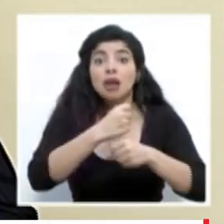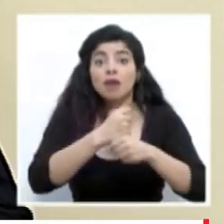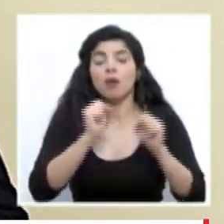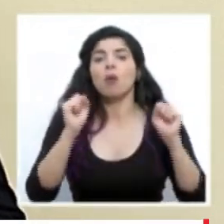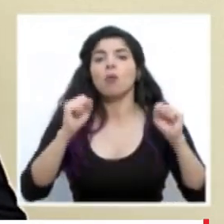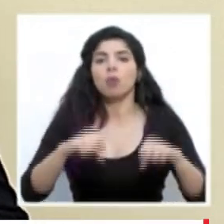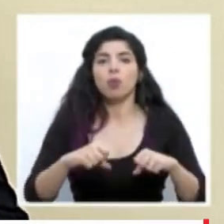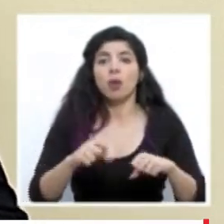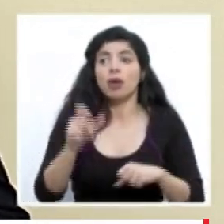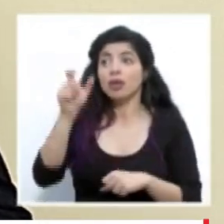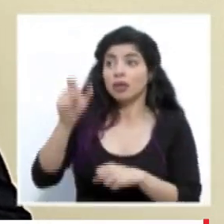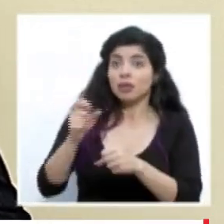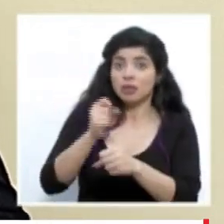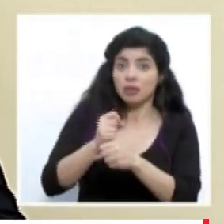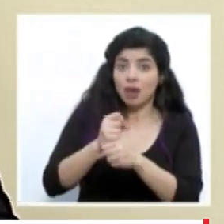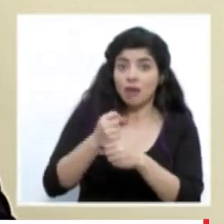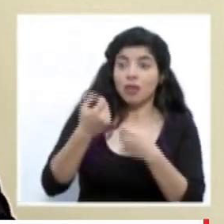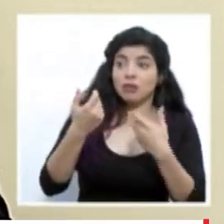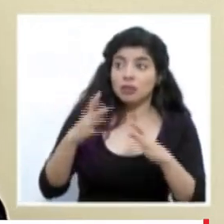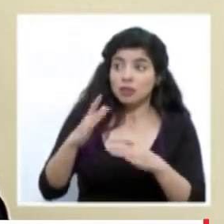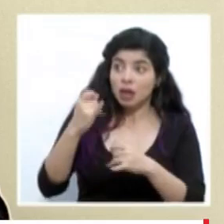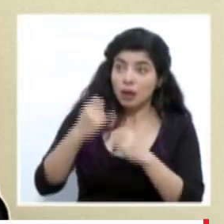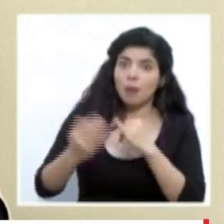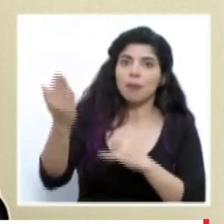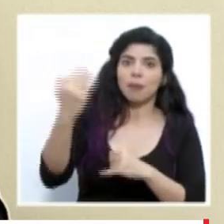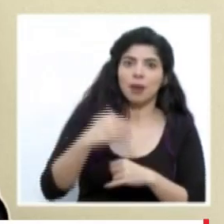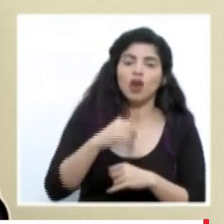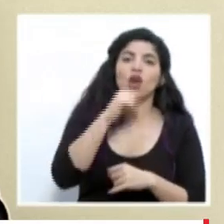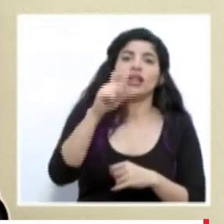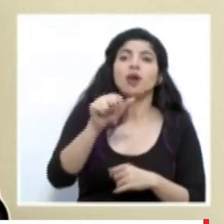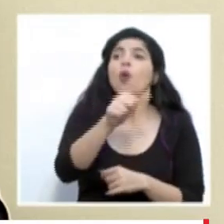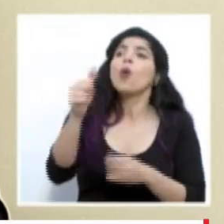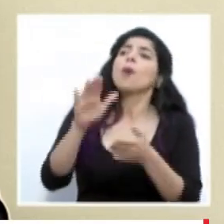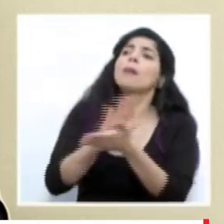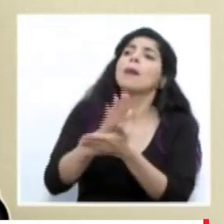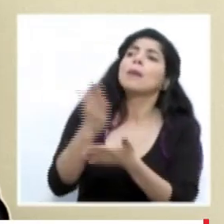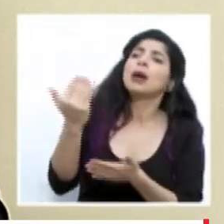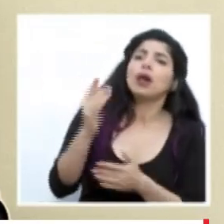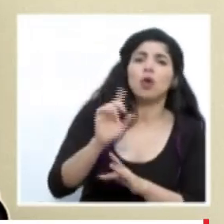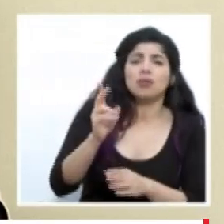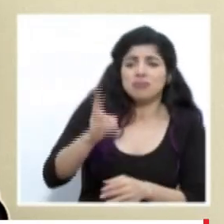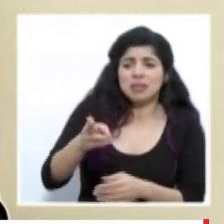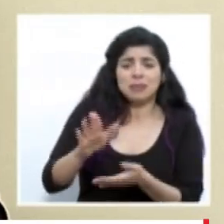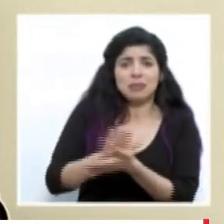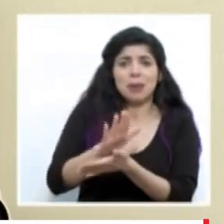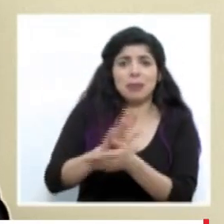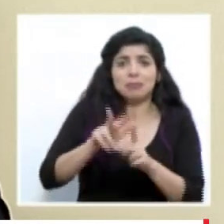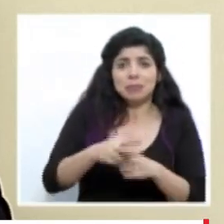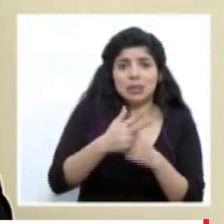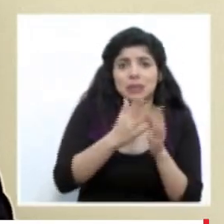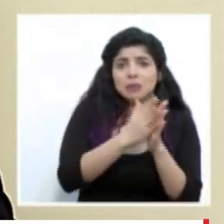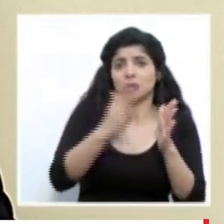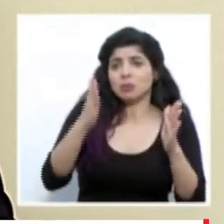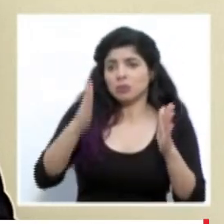recibir a sus funcionarios sin requerir otro documento más que la misma orden sanitaria que se giró inicialmente.